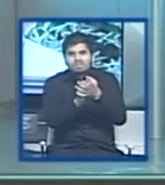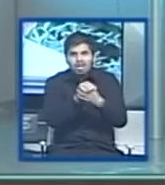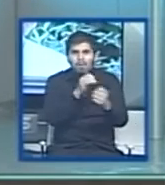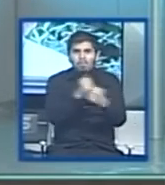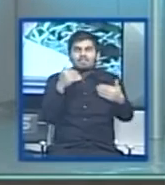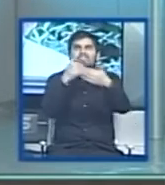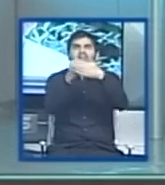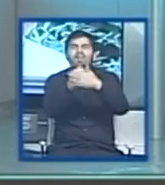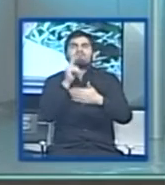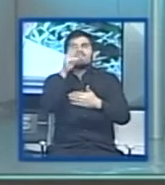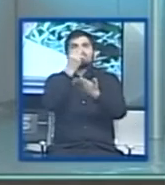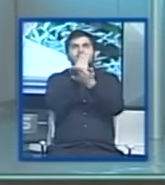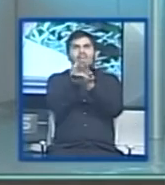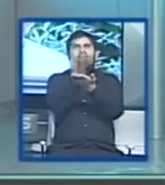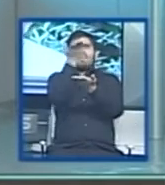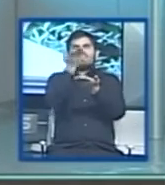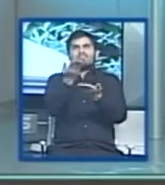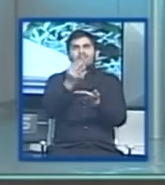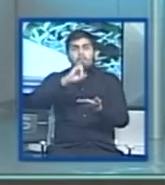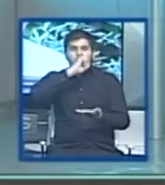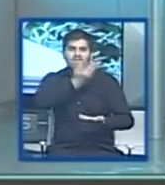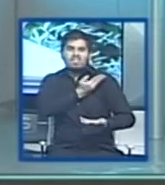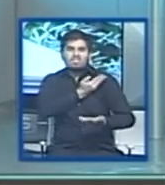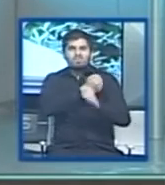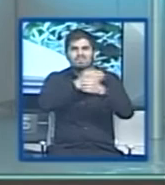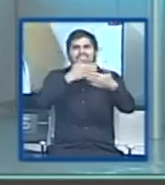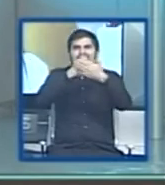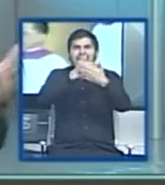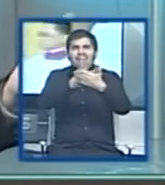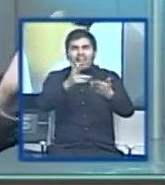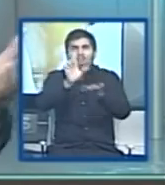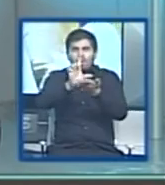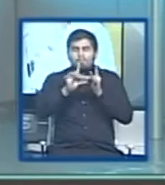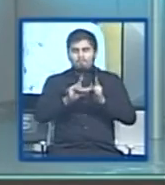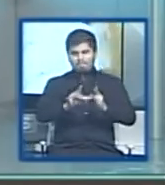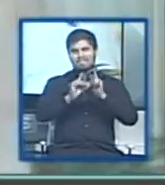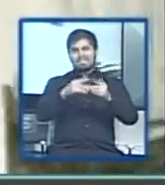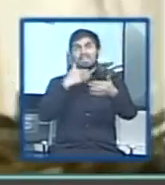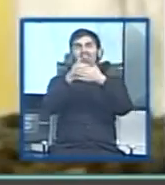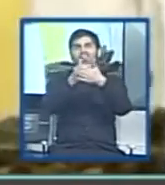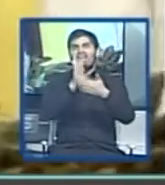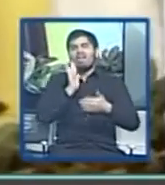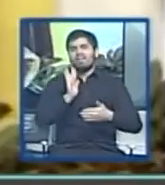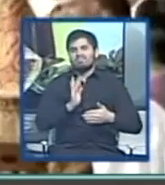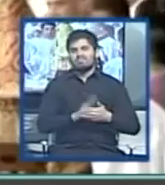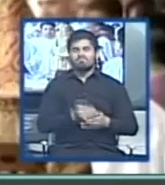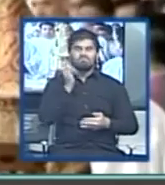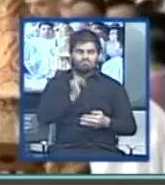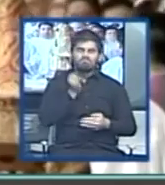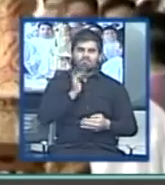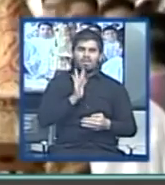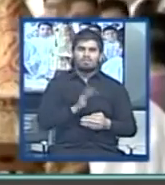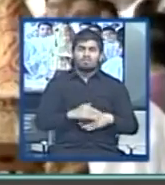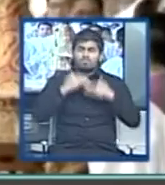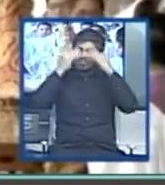de experimentar la presencia de Francisco un poco más, de un lugar preferencial, más cerca. Exactamente. Muy